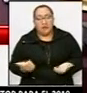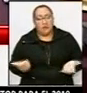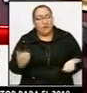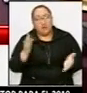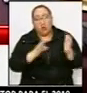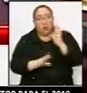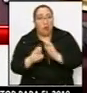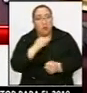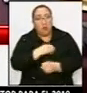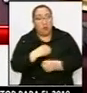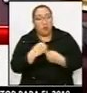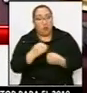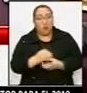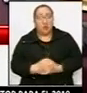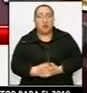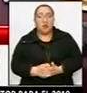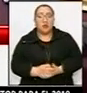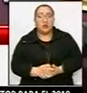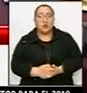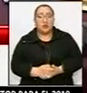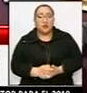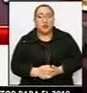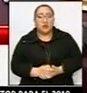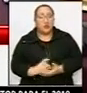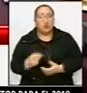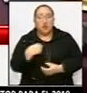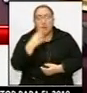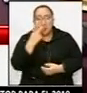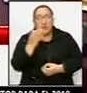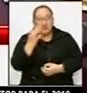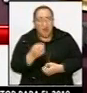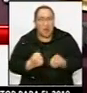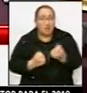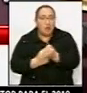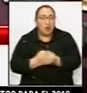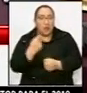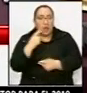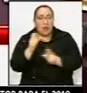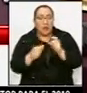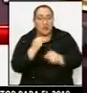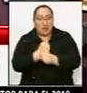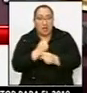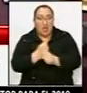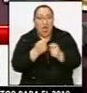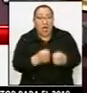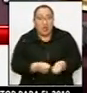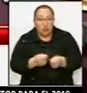Preocupado, ministro, porque no veo realmente el apoyo para el agricultor pequeño.